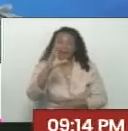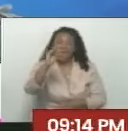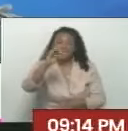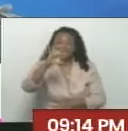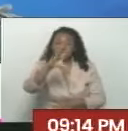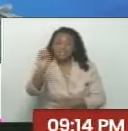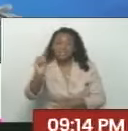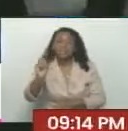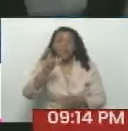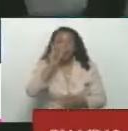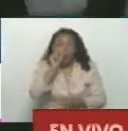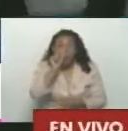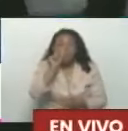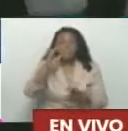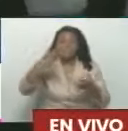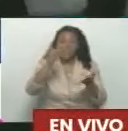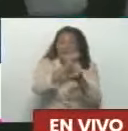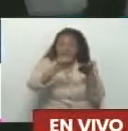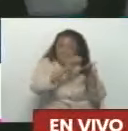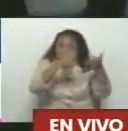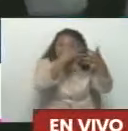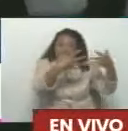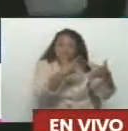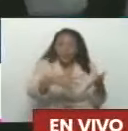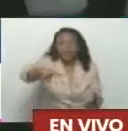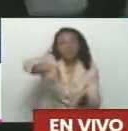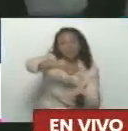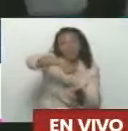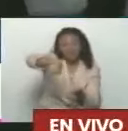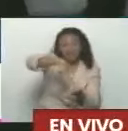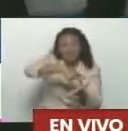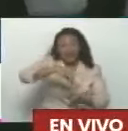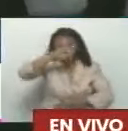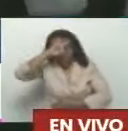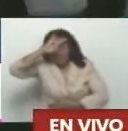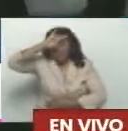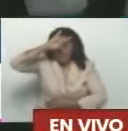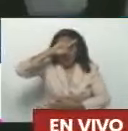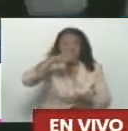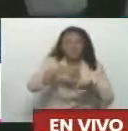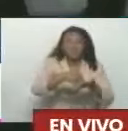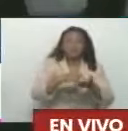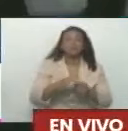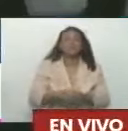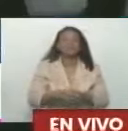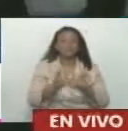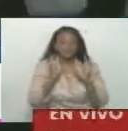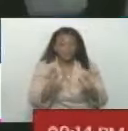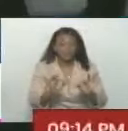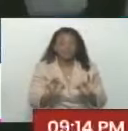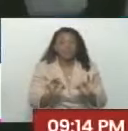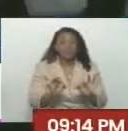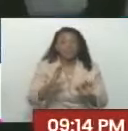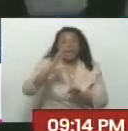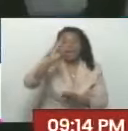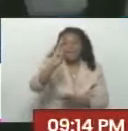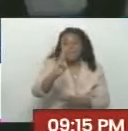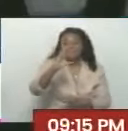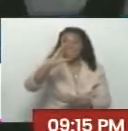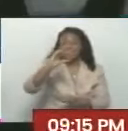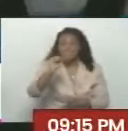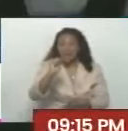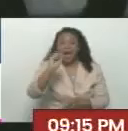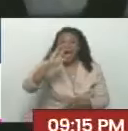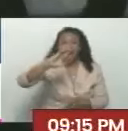Pacheco, compositor, escritor, cantante. Y Pacheco además